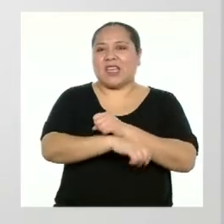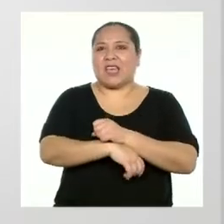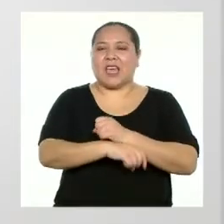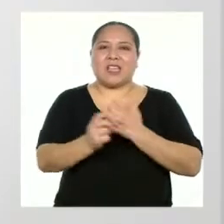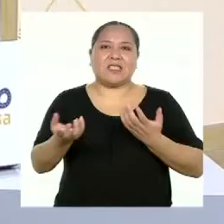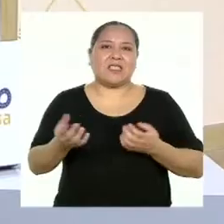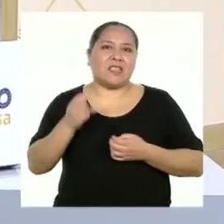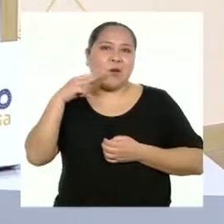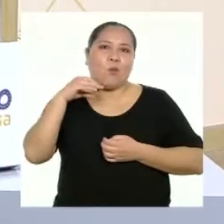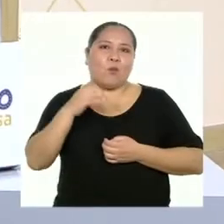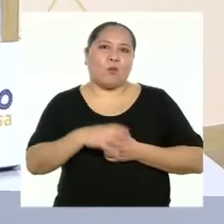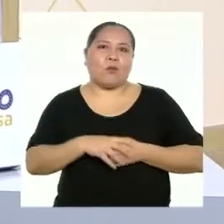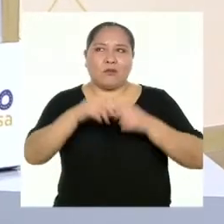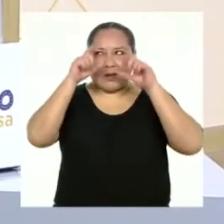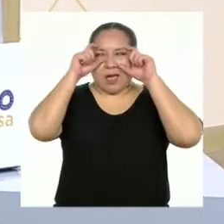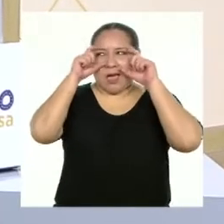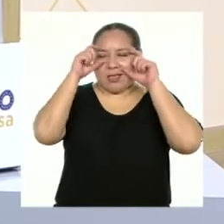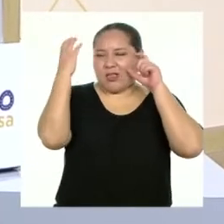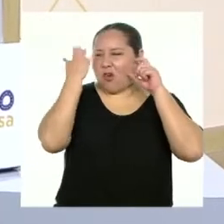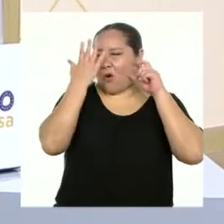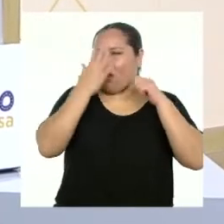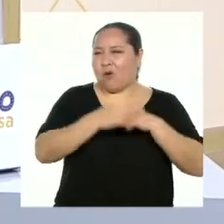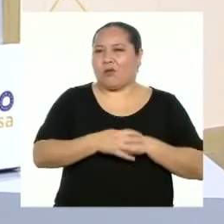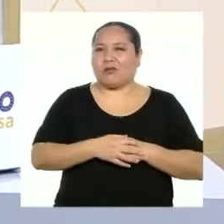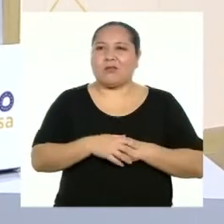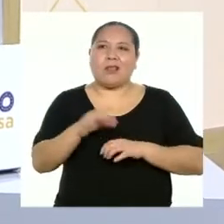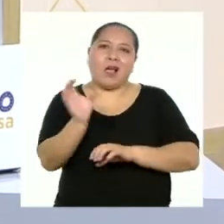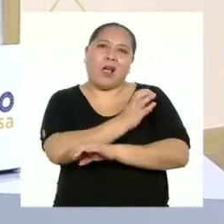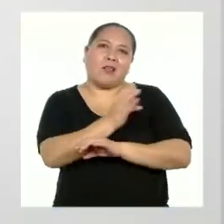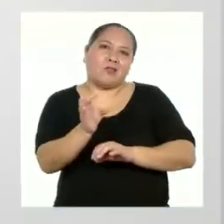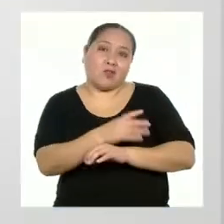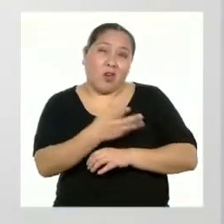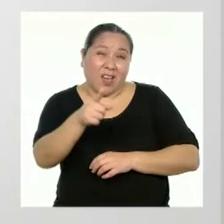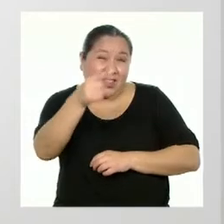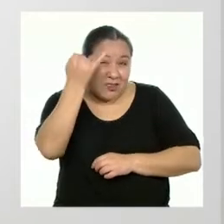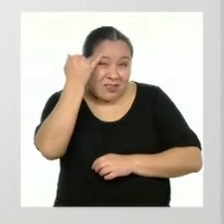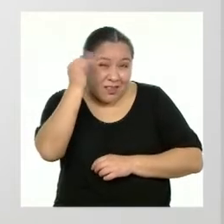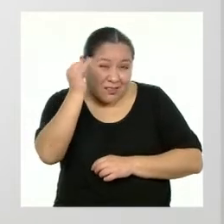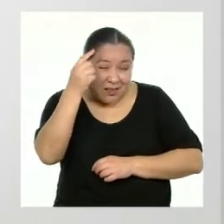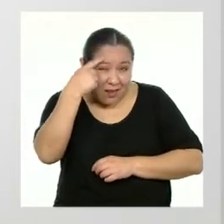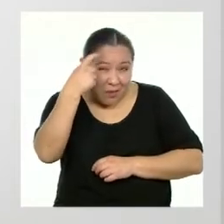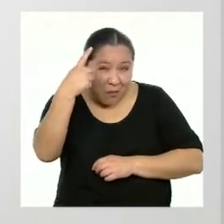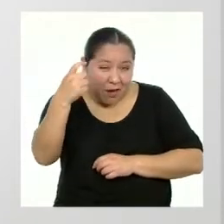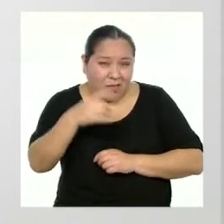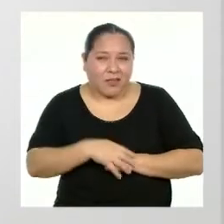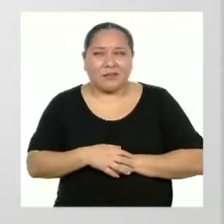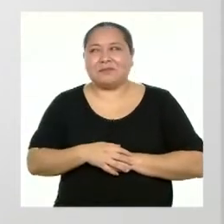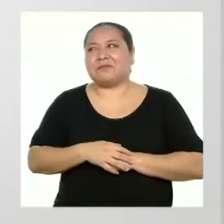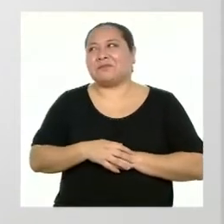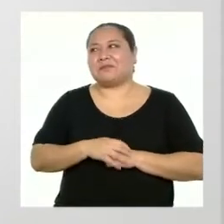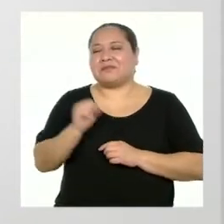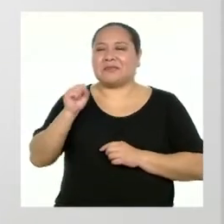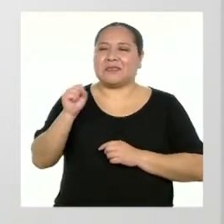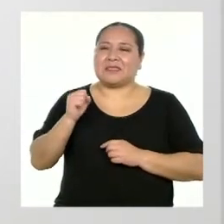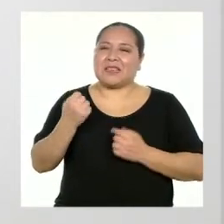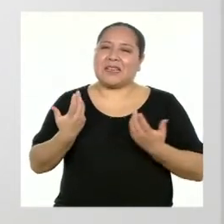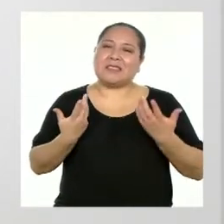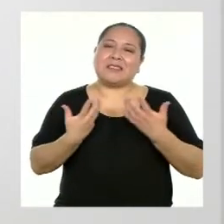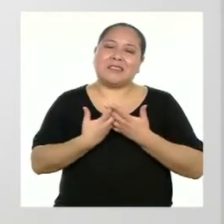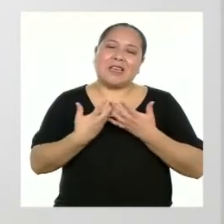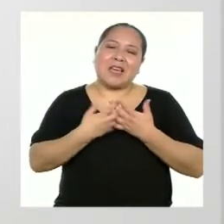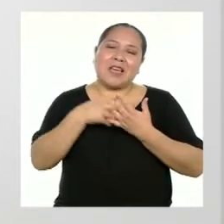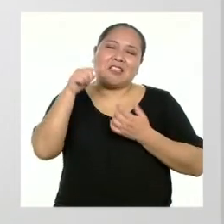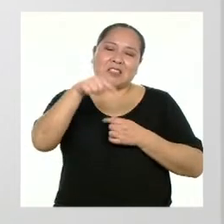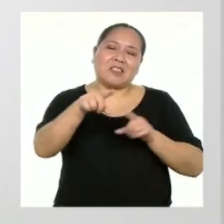del verano. Sí, algo así. Bien, relacionar cosas reales con matemática siempre